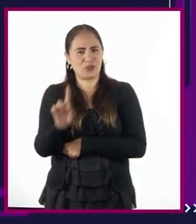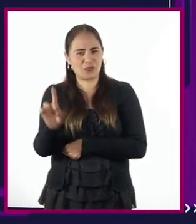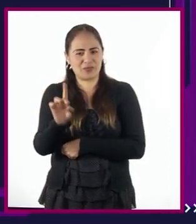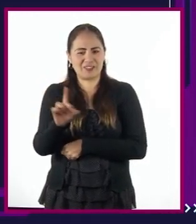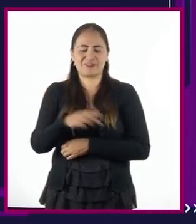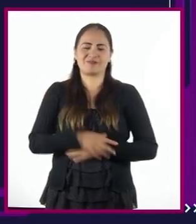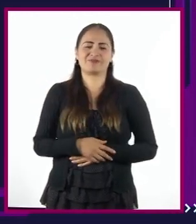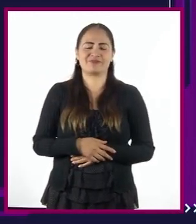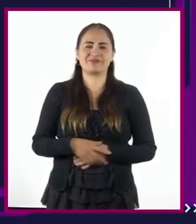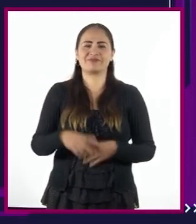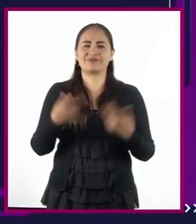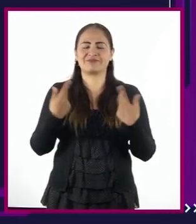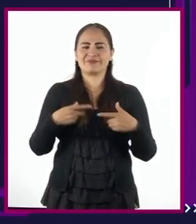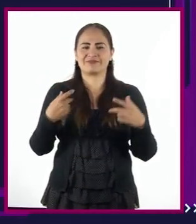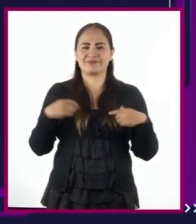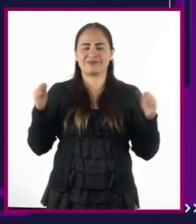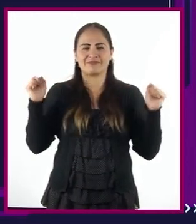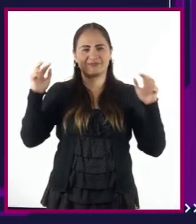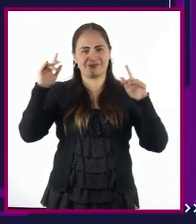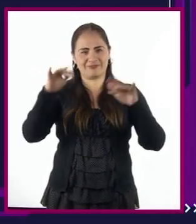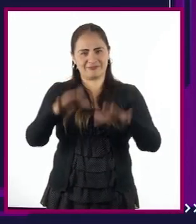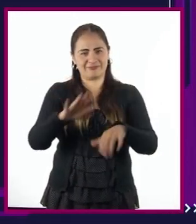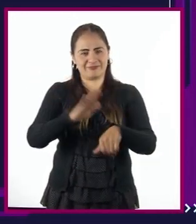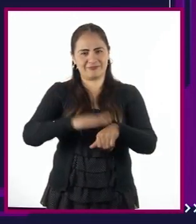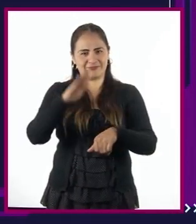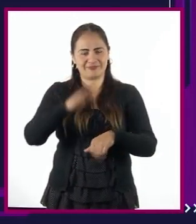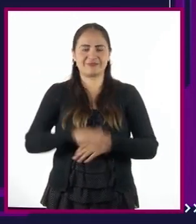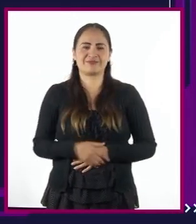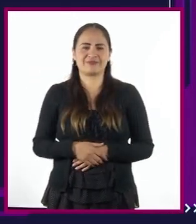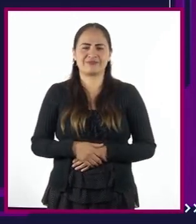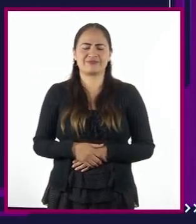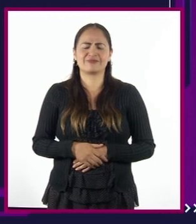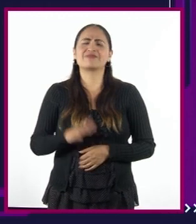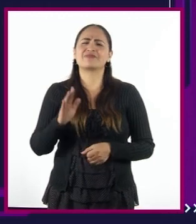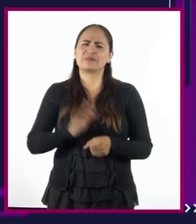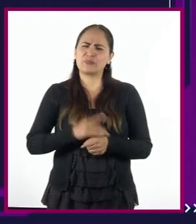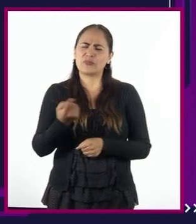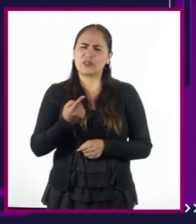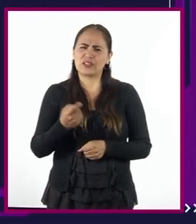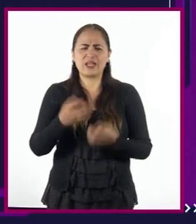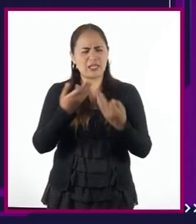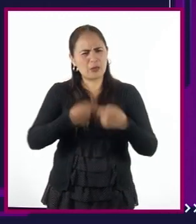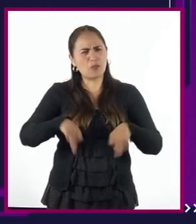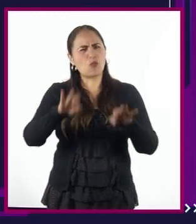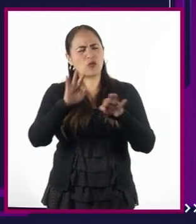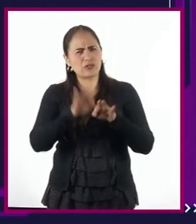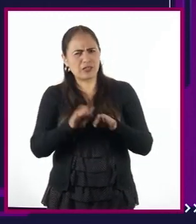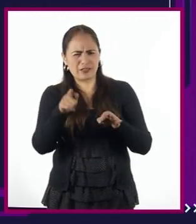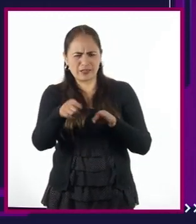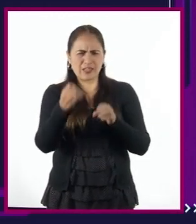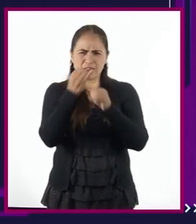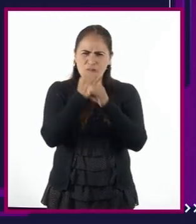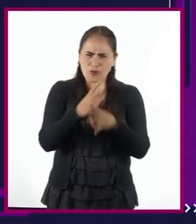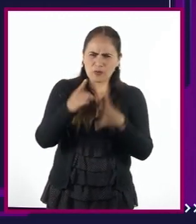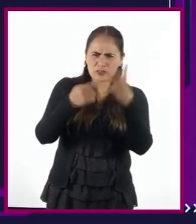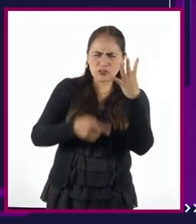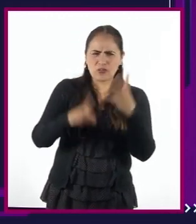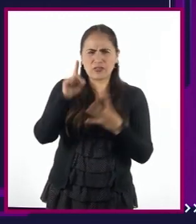viernes, sábado y domingo. ¿Por qué piensan que es importante analizar estos